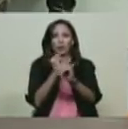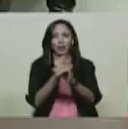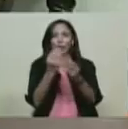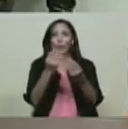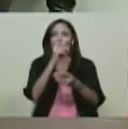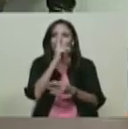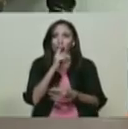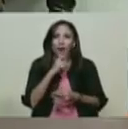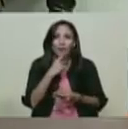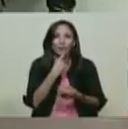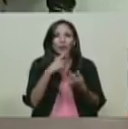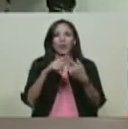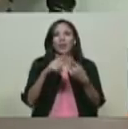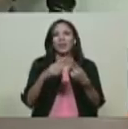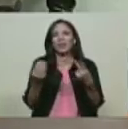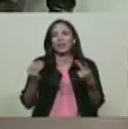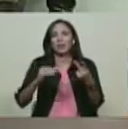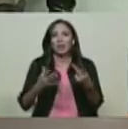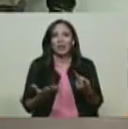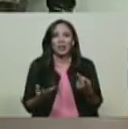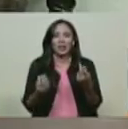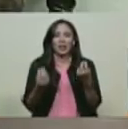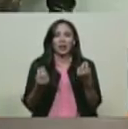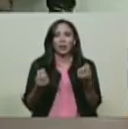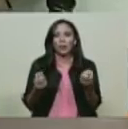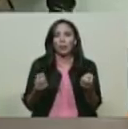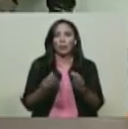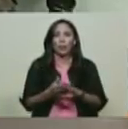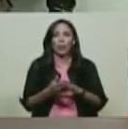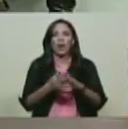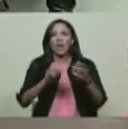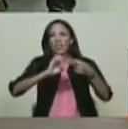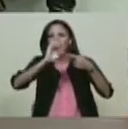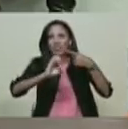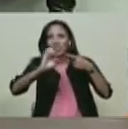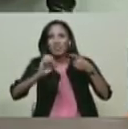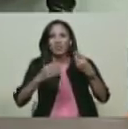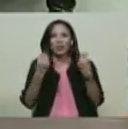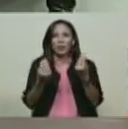claves, de los algoritmos